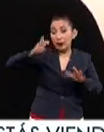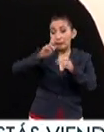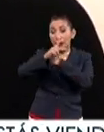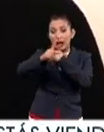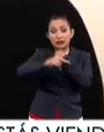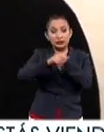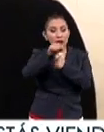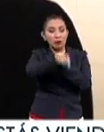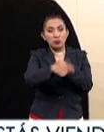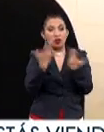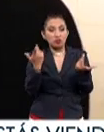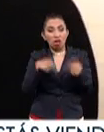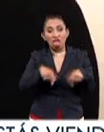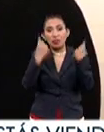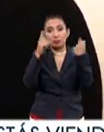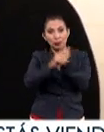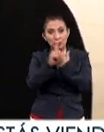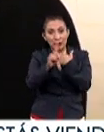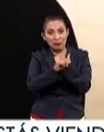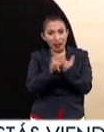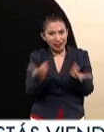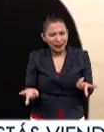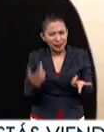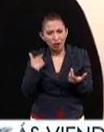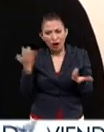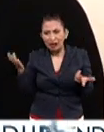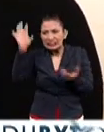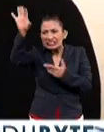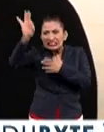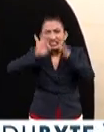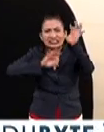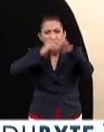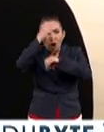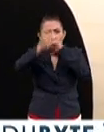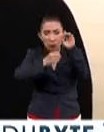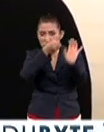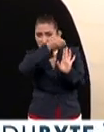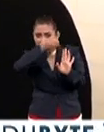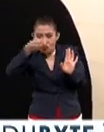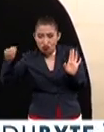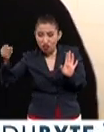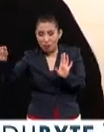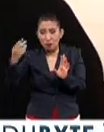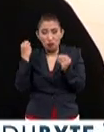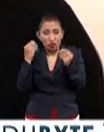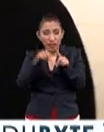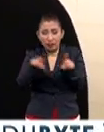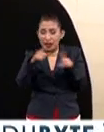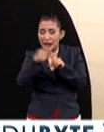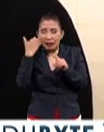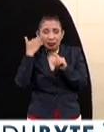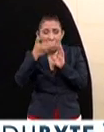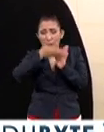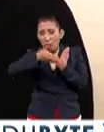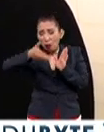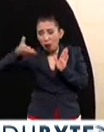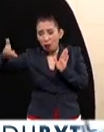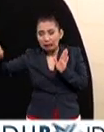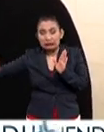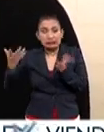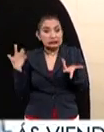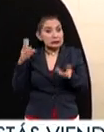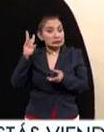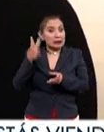históricamente han estado enemistados, por lo que reunir una obra de tantos periodos, de todos sus periodos,